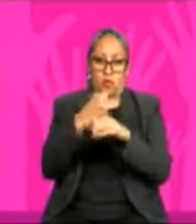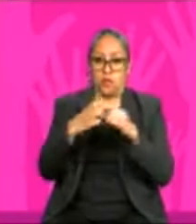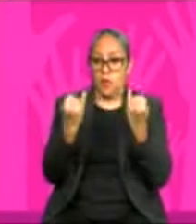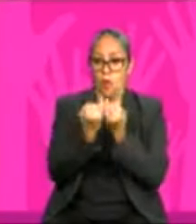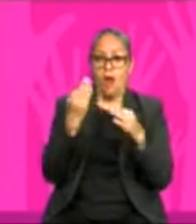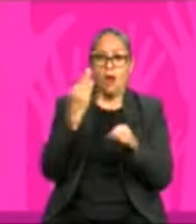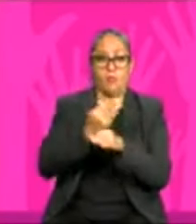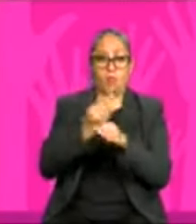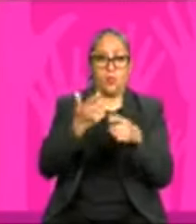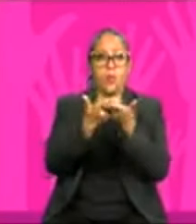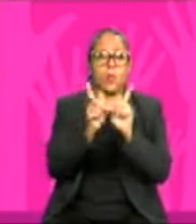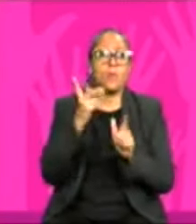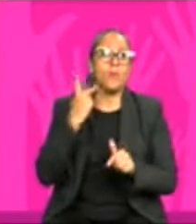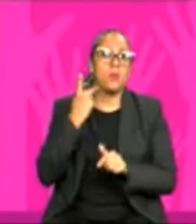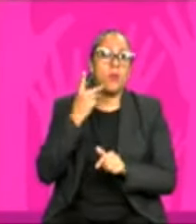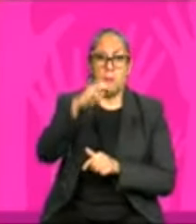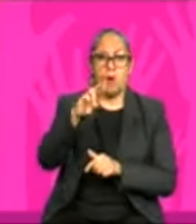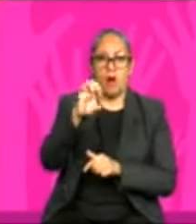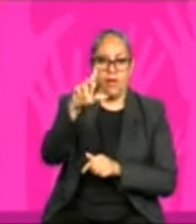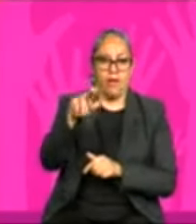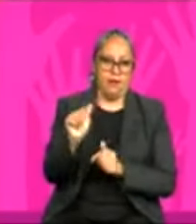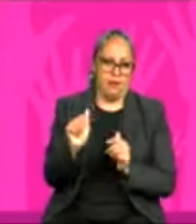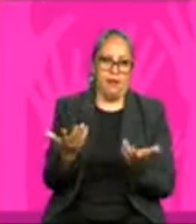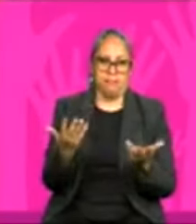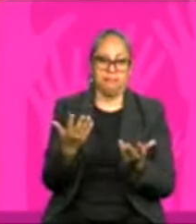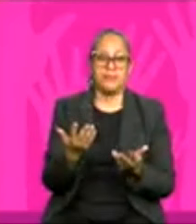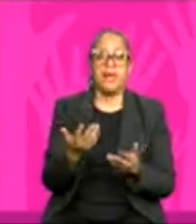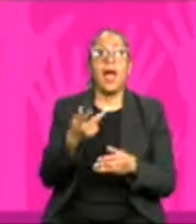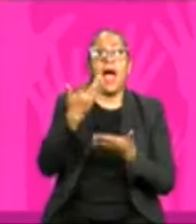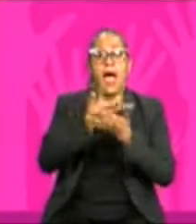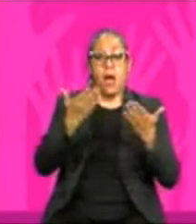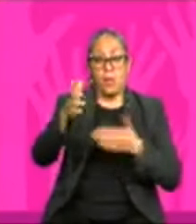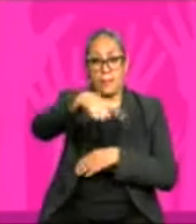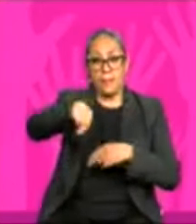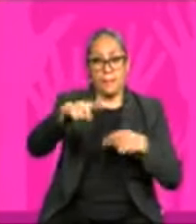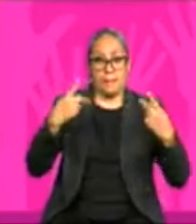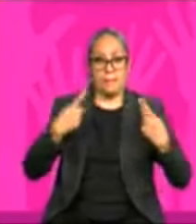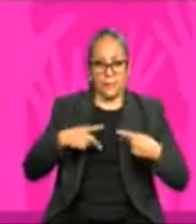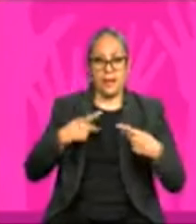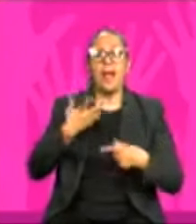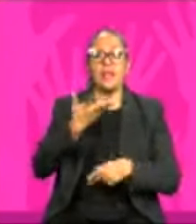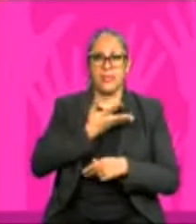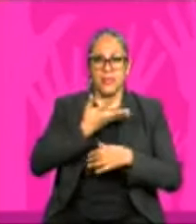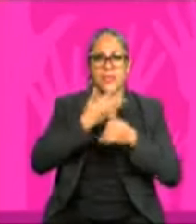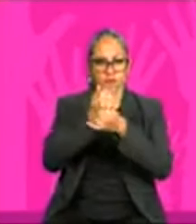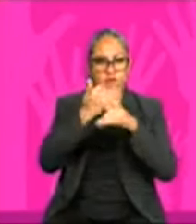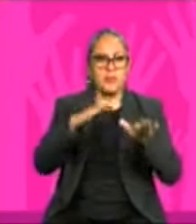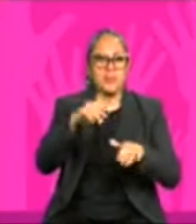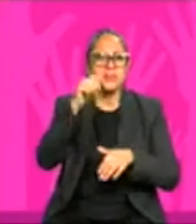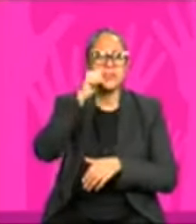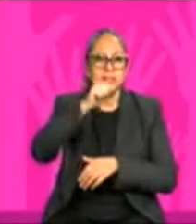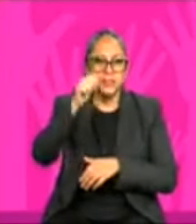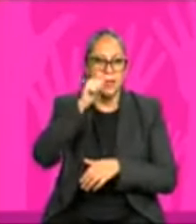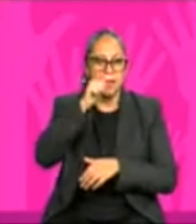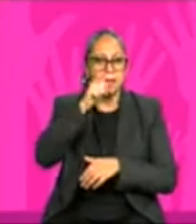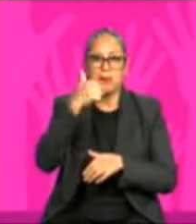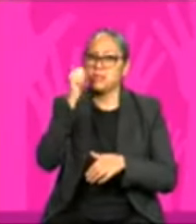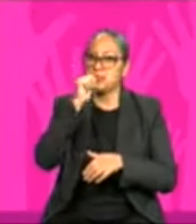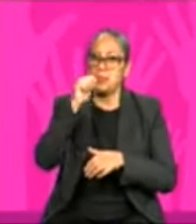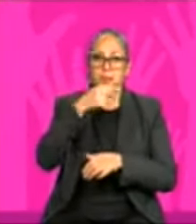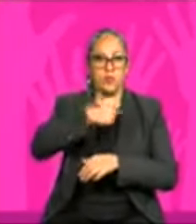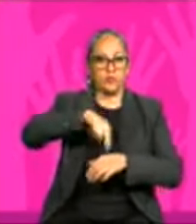actualmente. Parece que lo hacen a propósito. La ciudadanía estará informada en todo momento, de manera